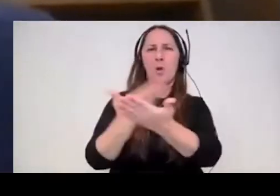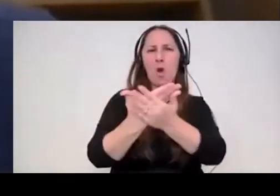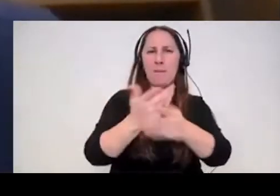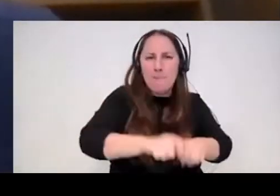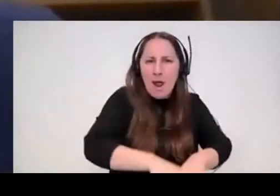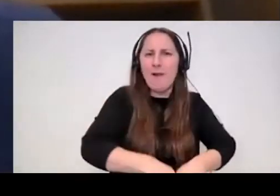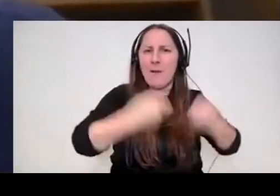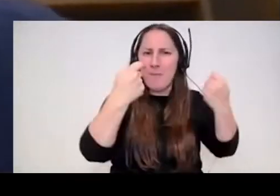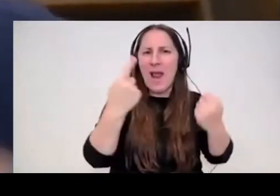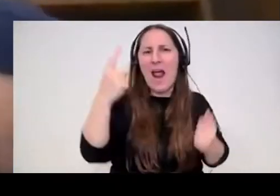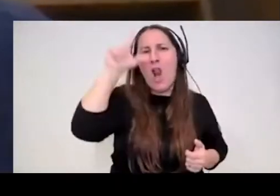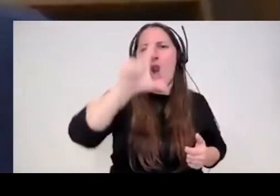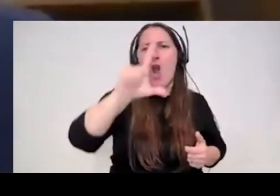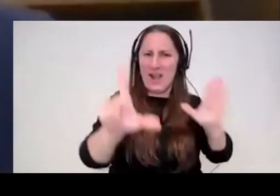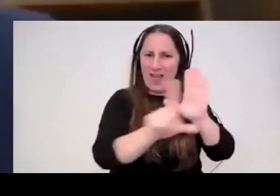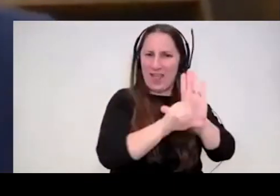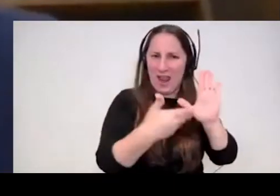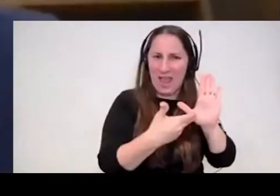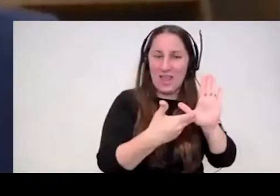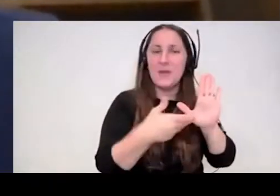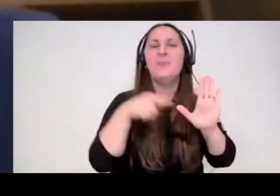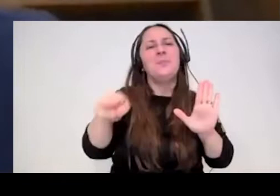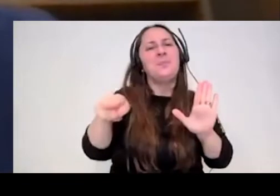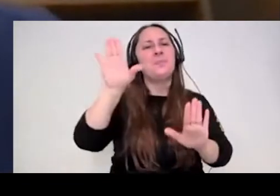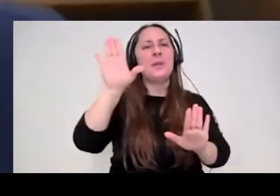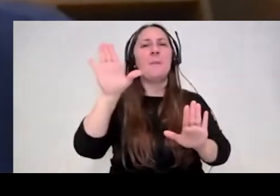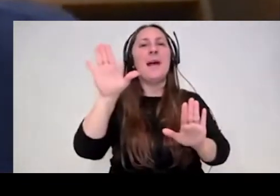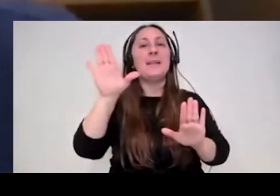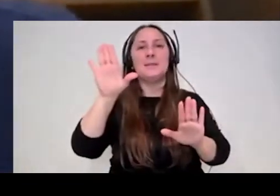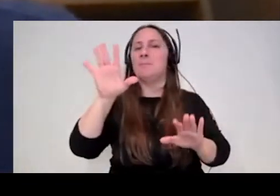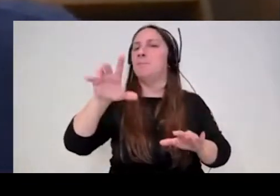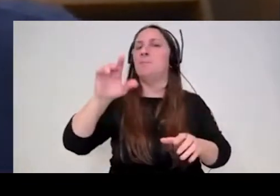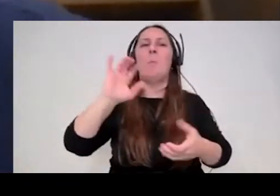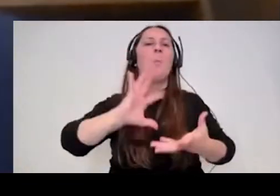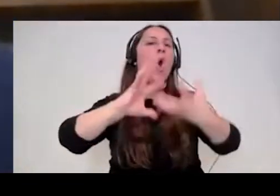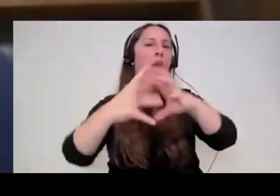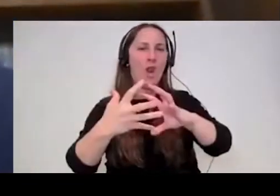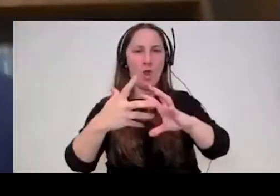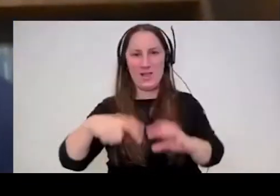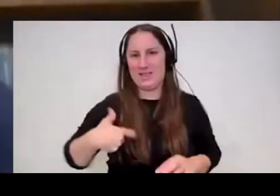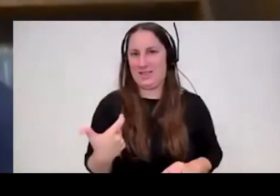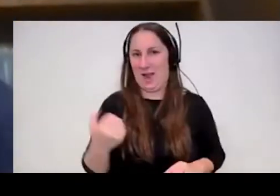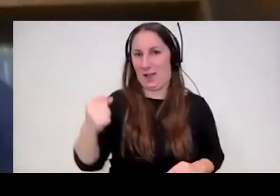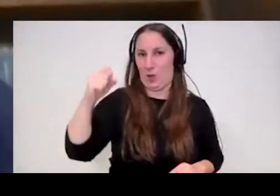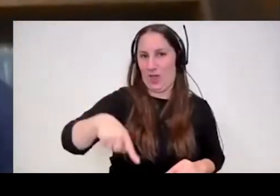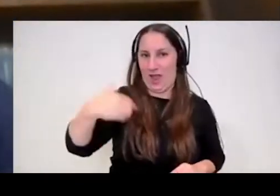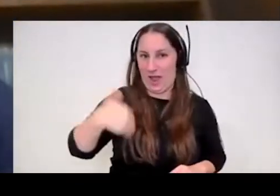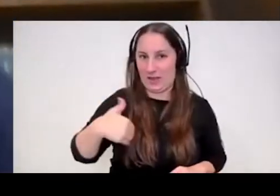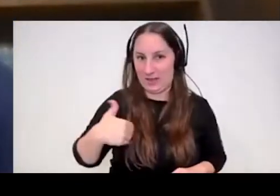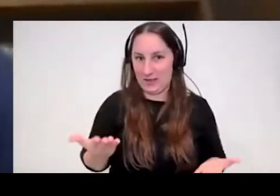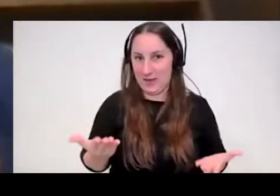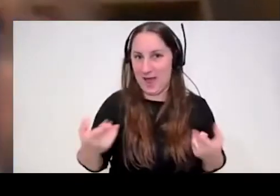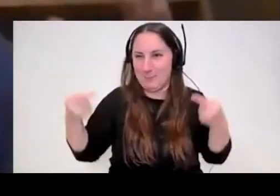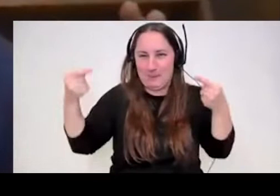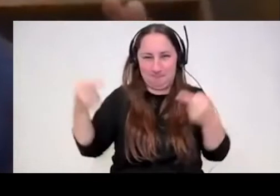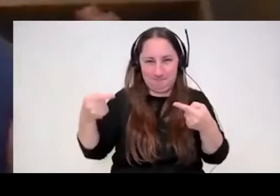particularmente se ha dado mucho en torno al modelo sindical argentino. Entonces, porque cuando